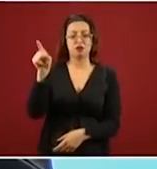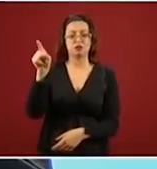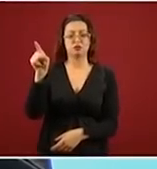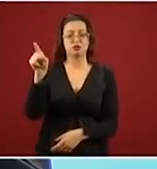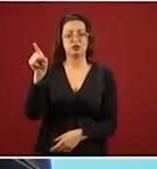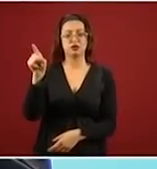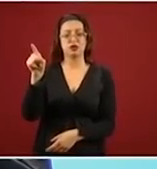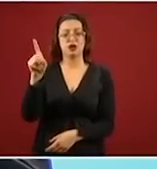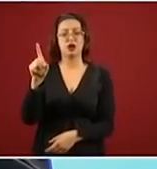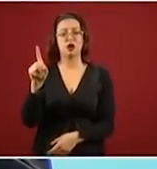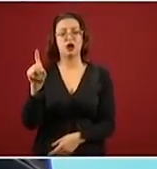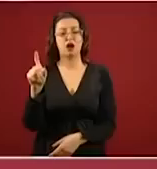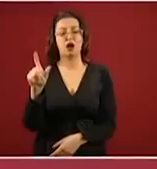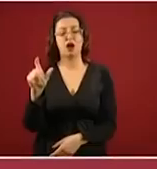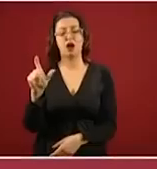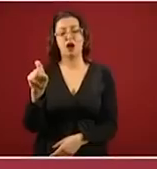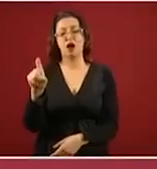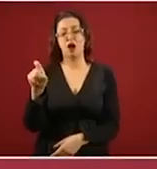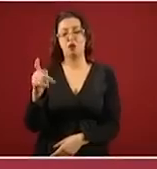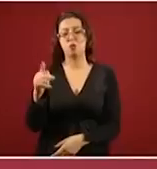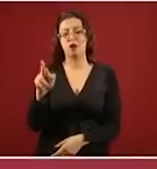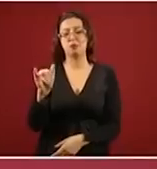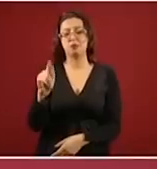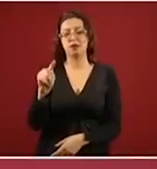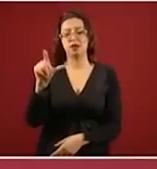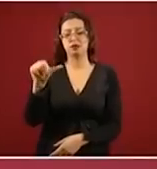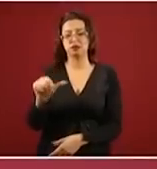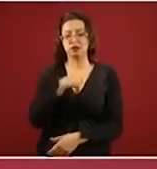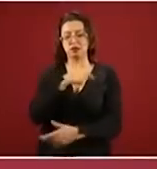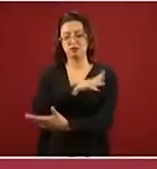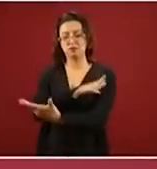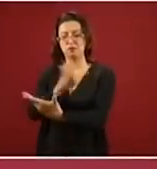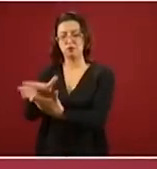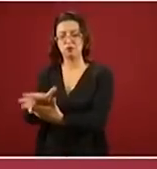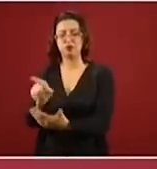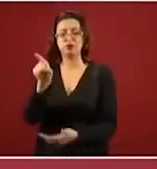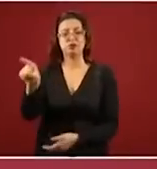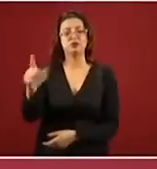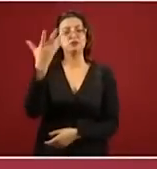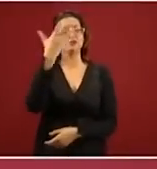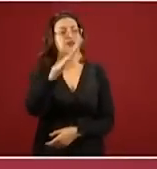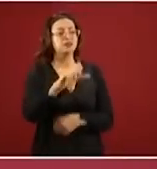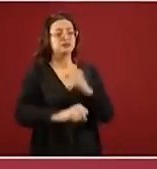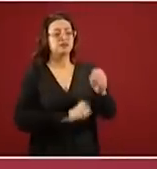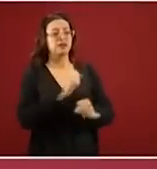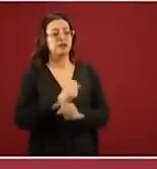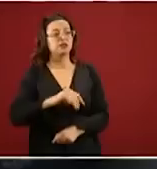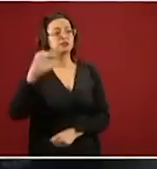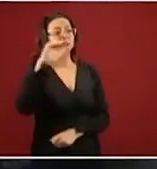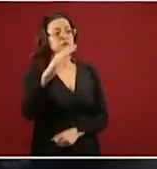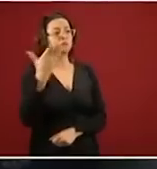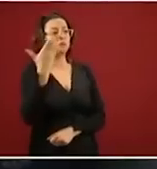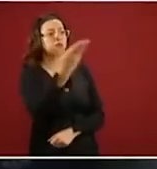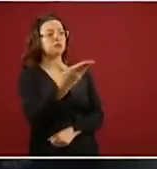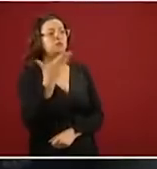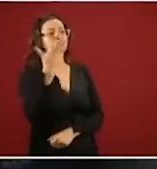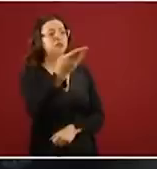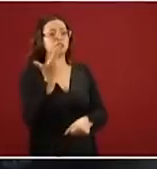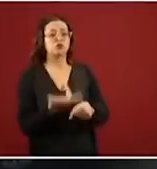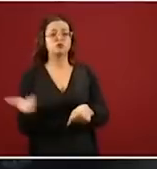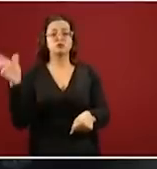agua prieta 10 años solicitando una clínica familiar del